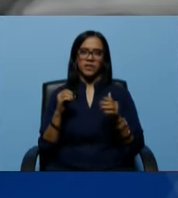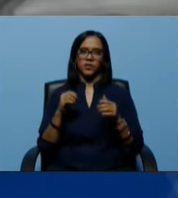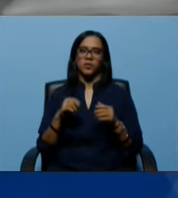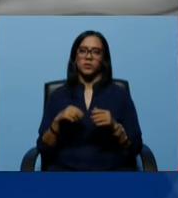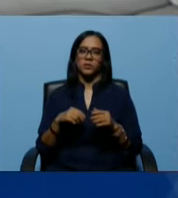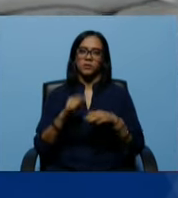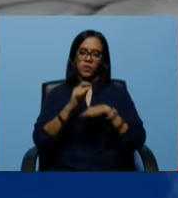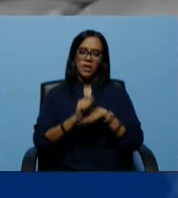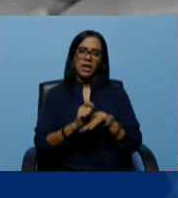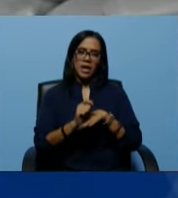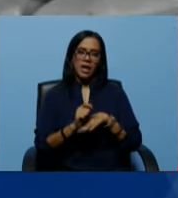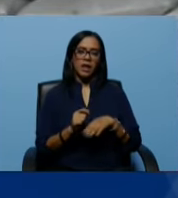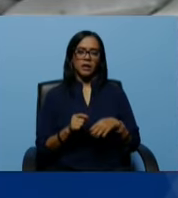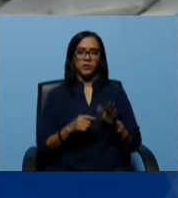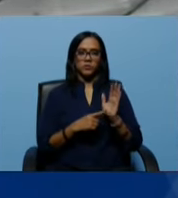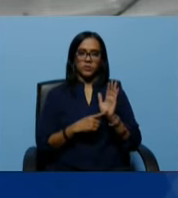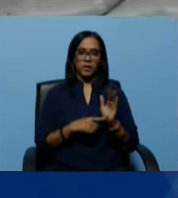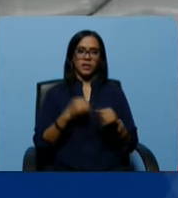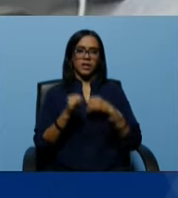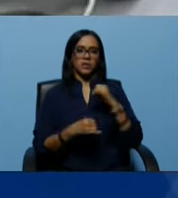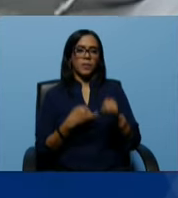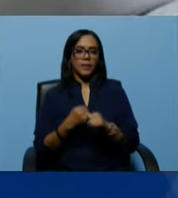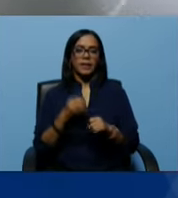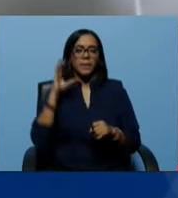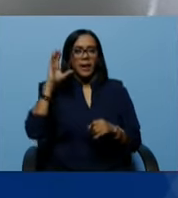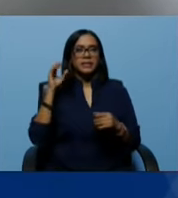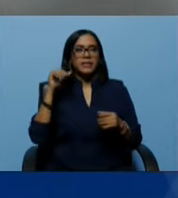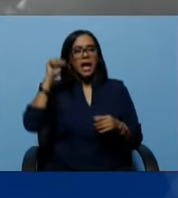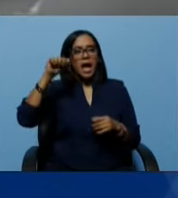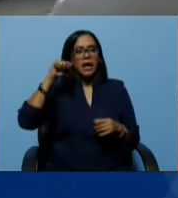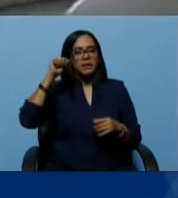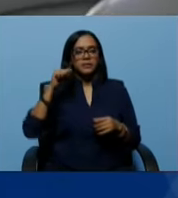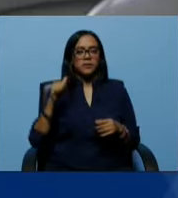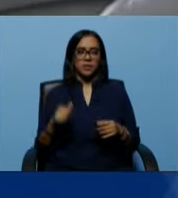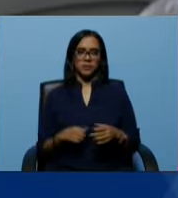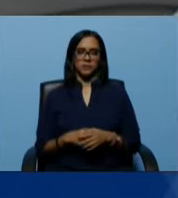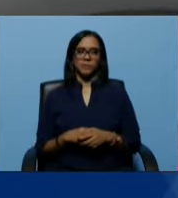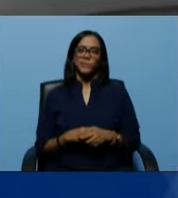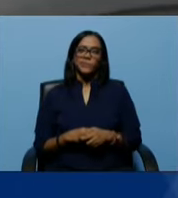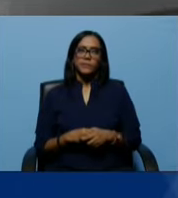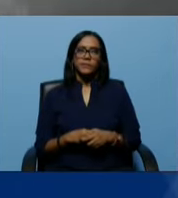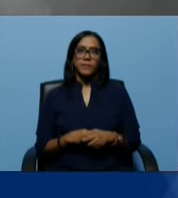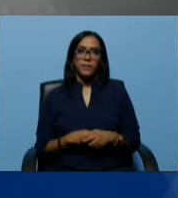conocido internacionalmente, a países de Asia y Medio Oriente.